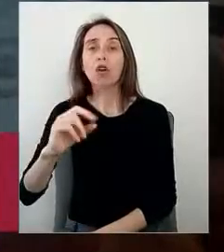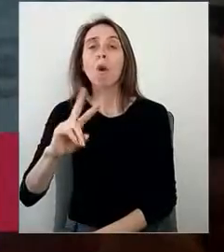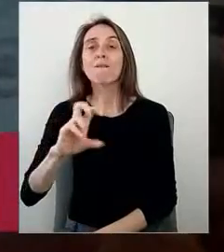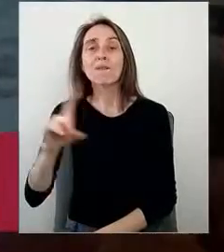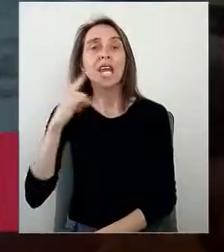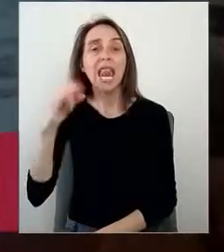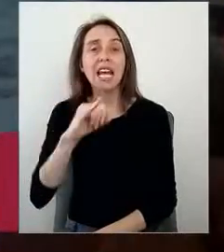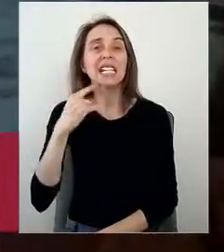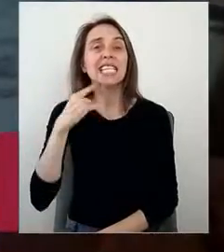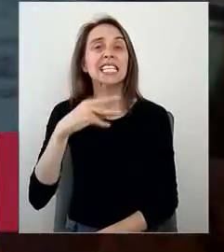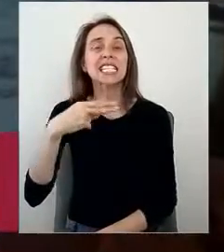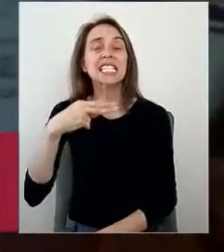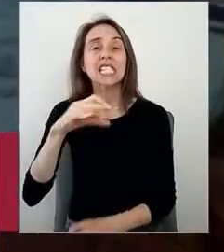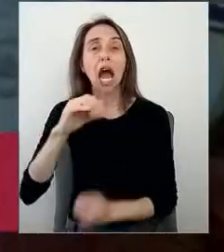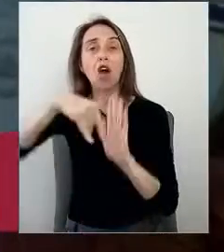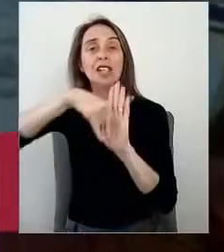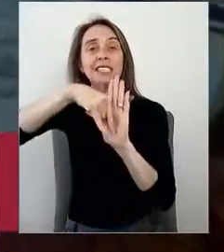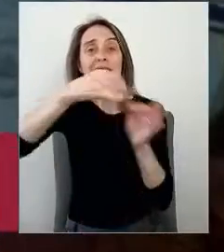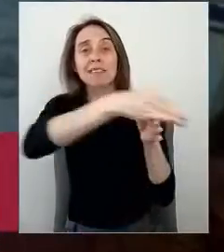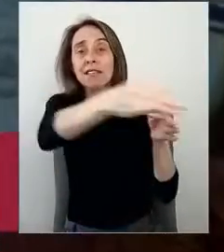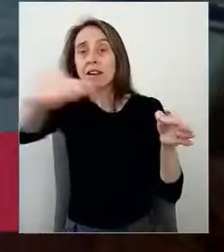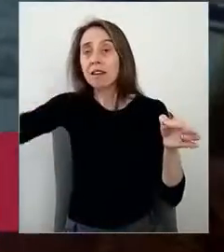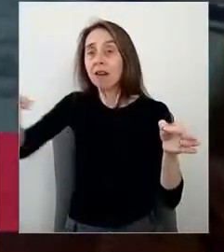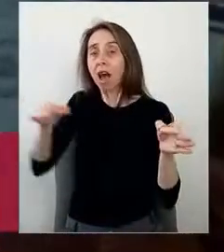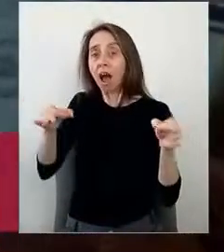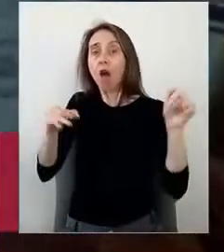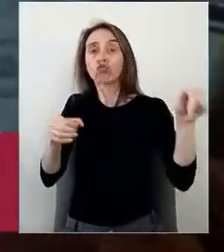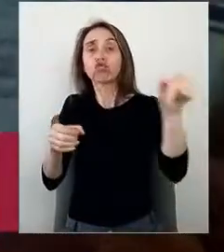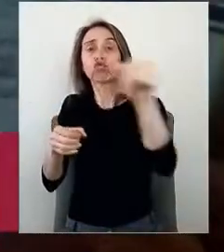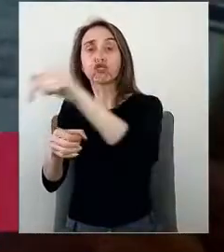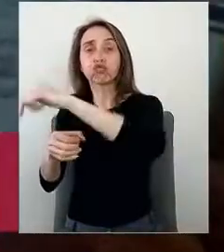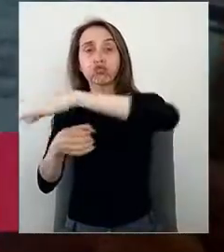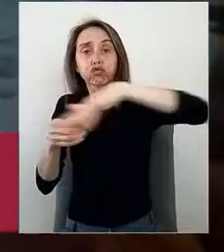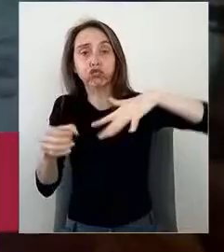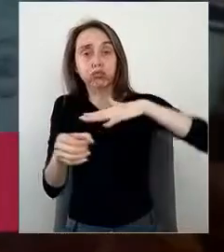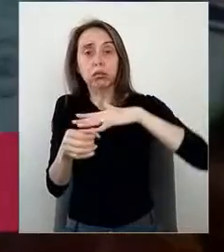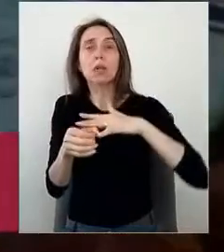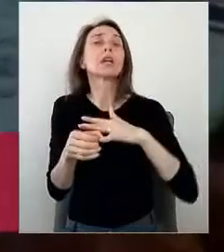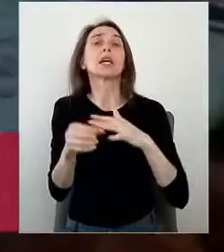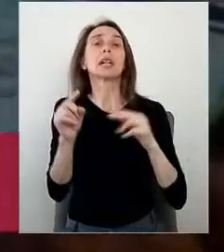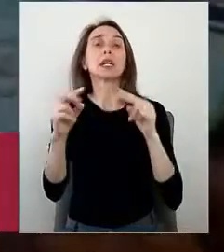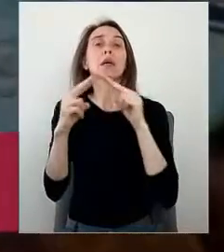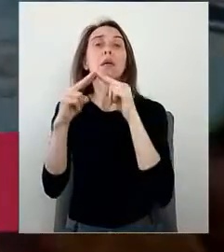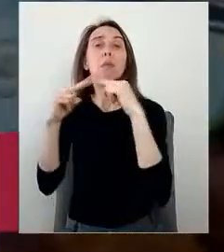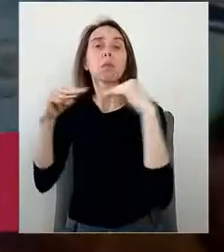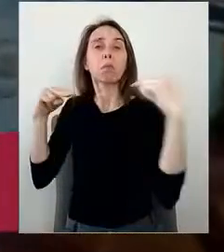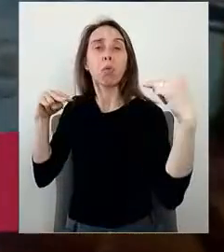general, que pueda existir un puente en